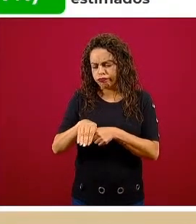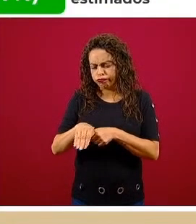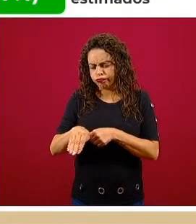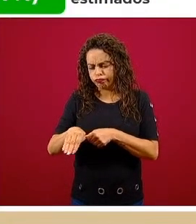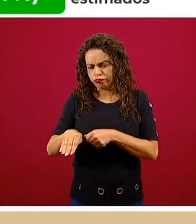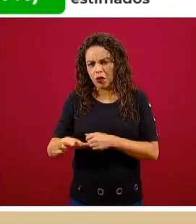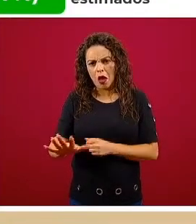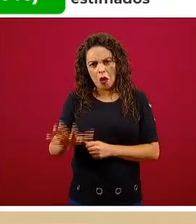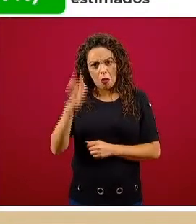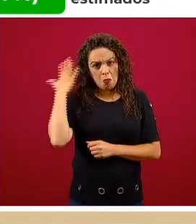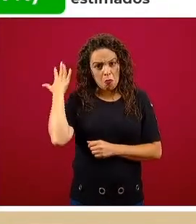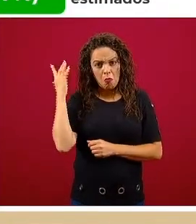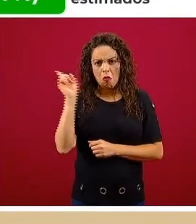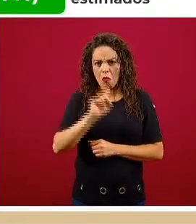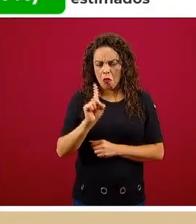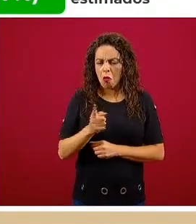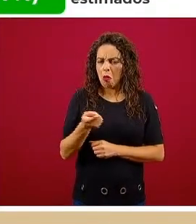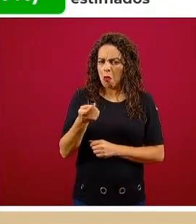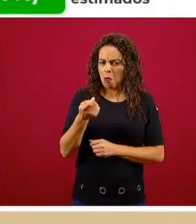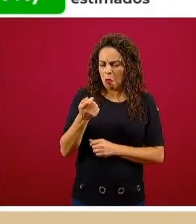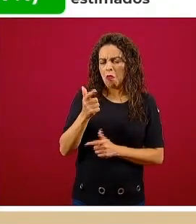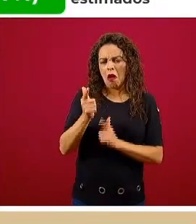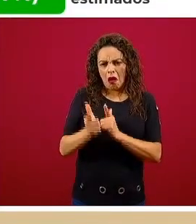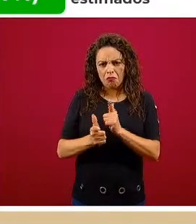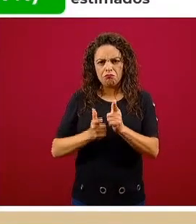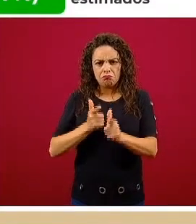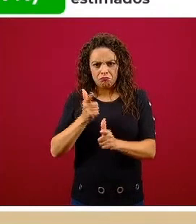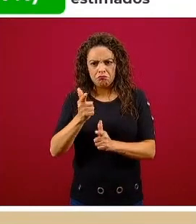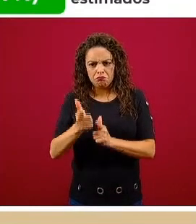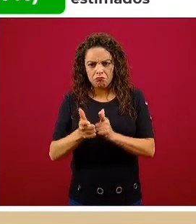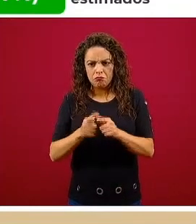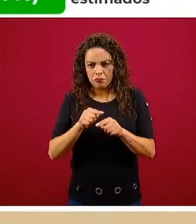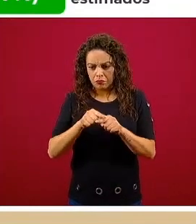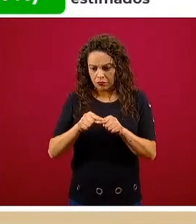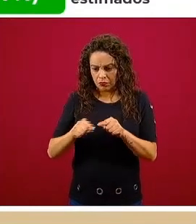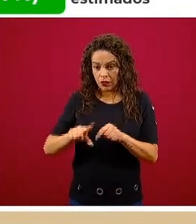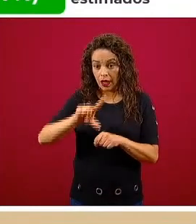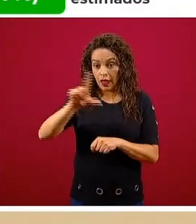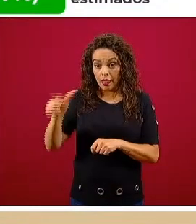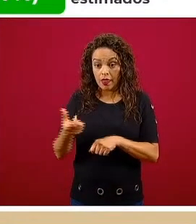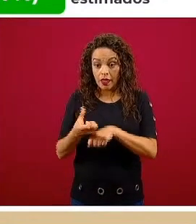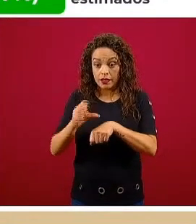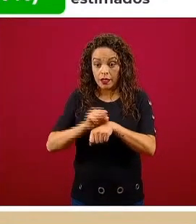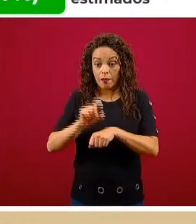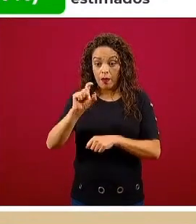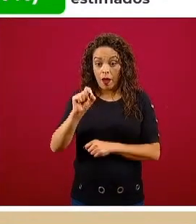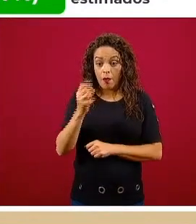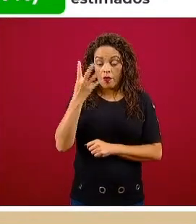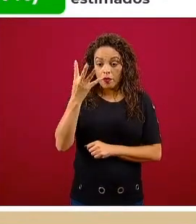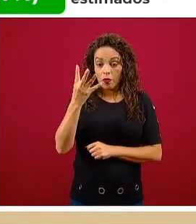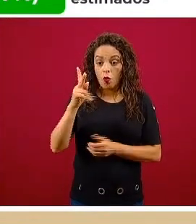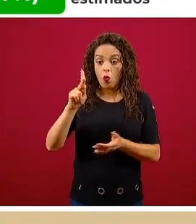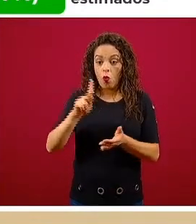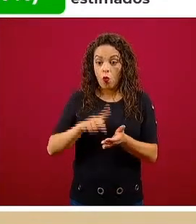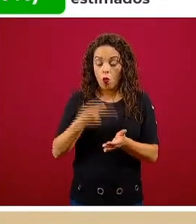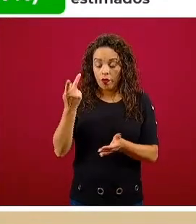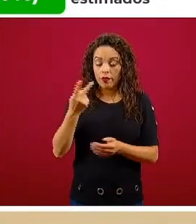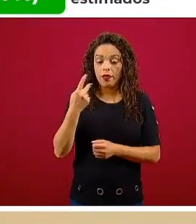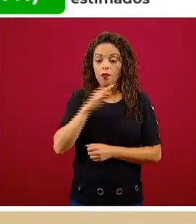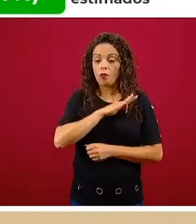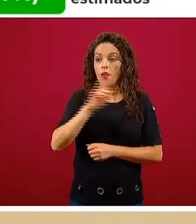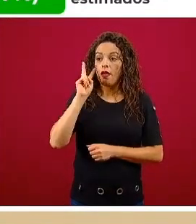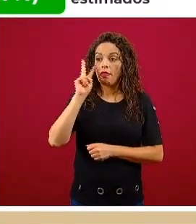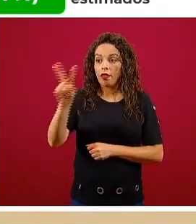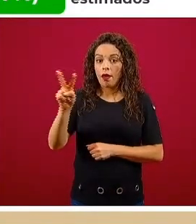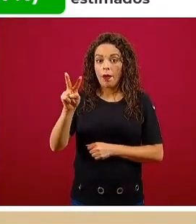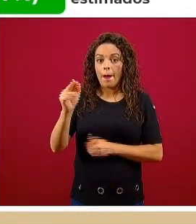una velocidad no tan elevada, dado que estuvo en una diagonal. Luego de la semana 24 se evidencia una disminución que llegó